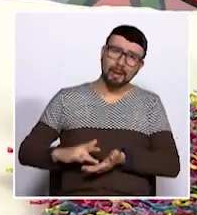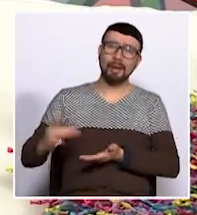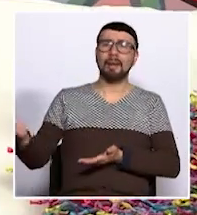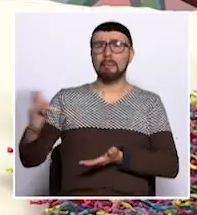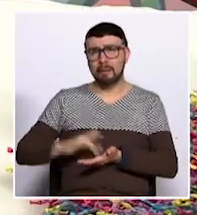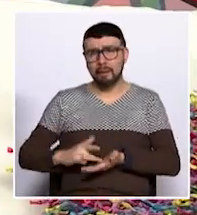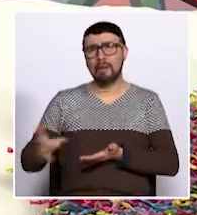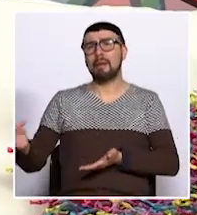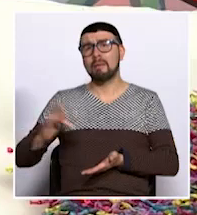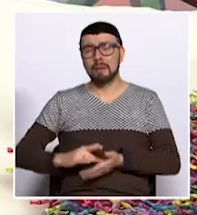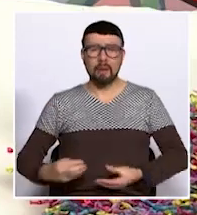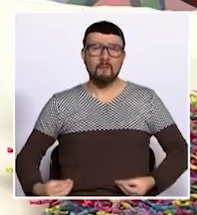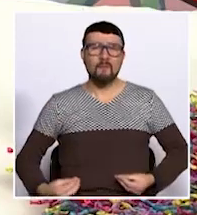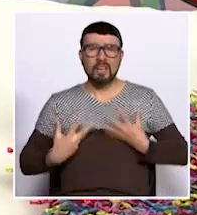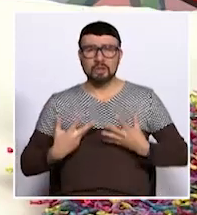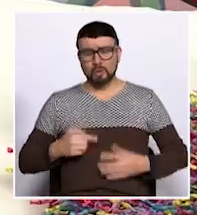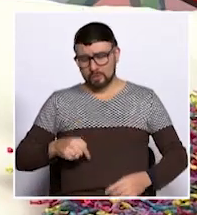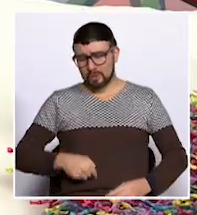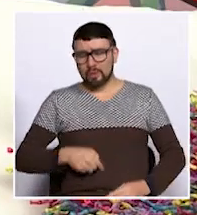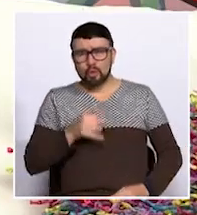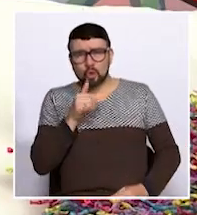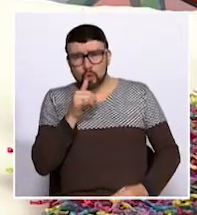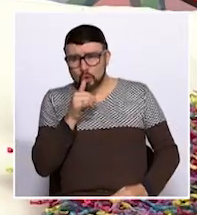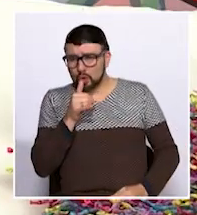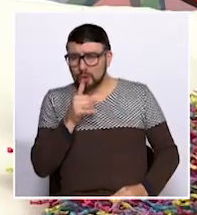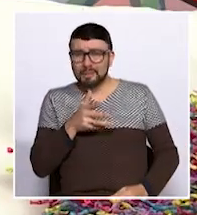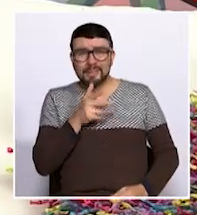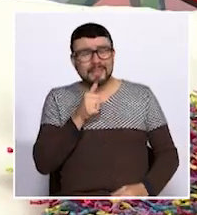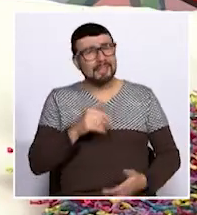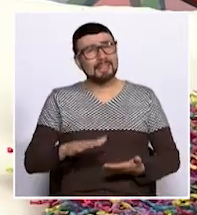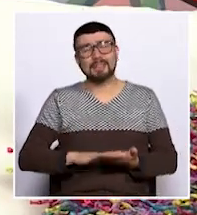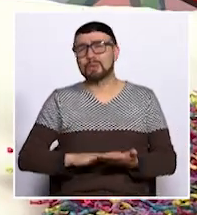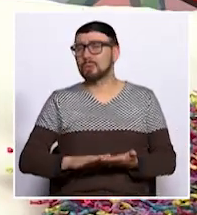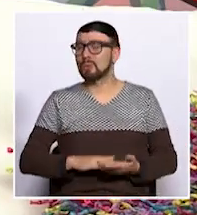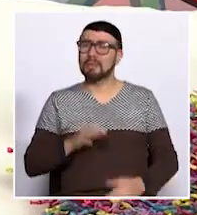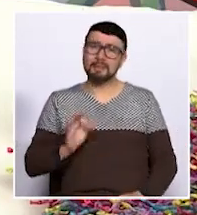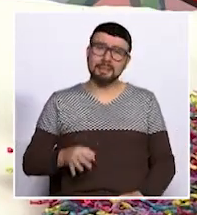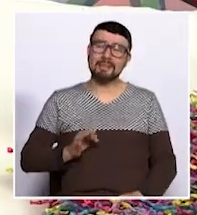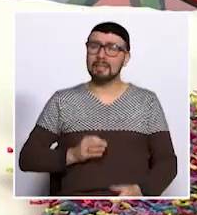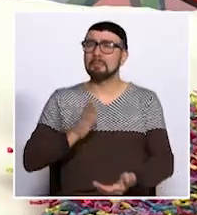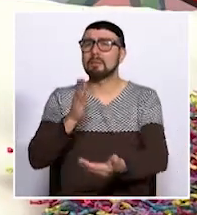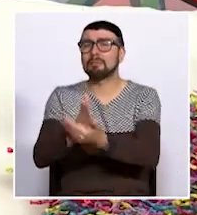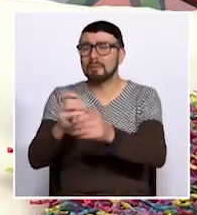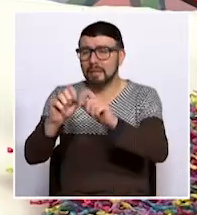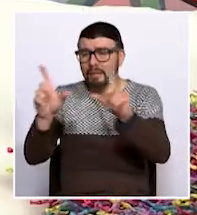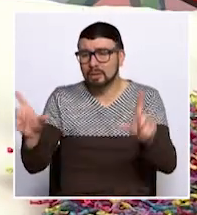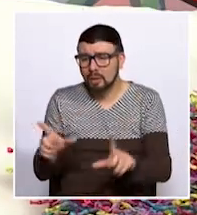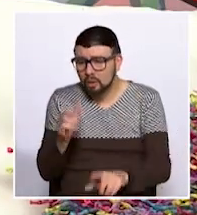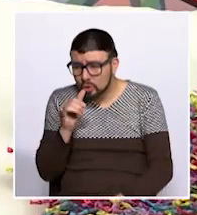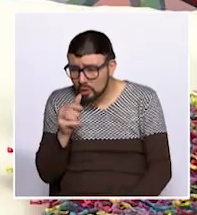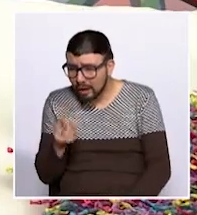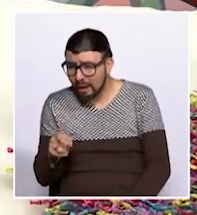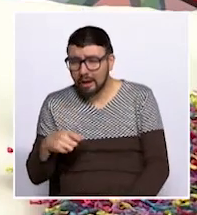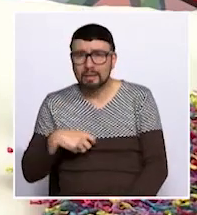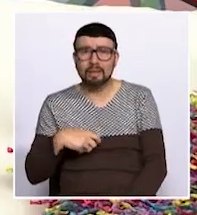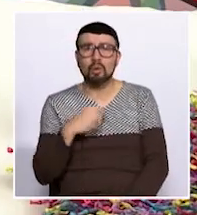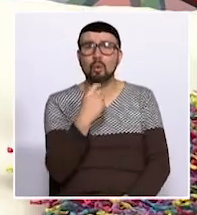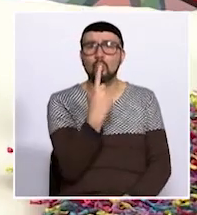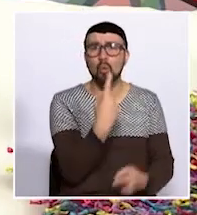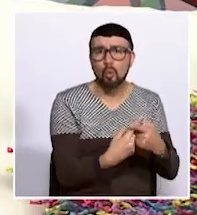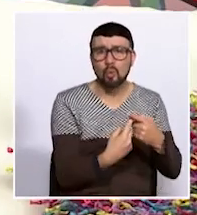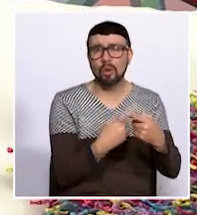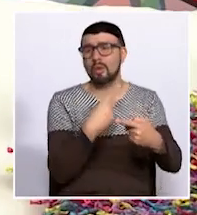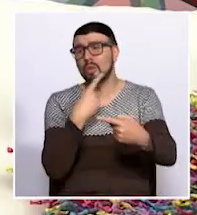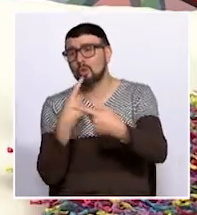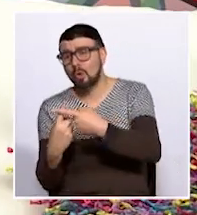otra vez contándonos que no, su infección no cede, que siempre en los parciales de orina le aparece con una, dos cruces. Para